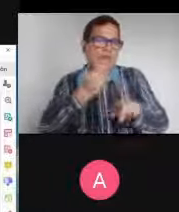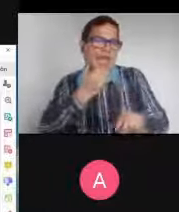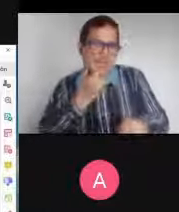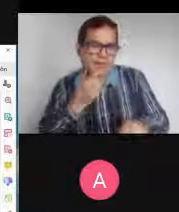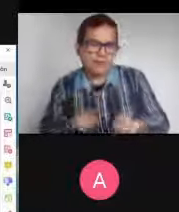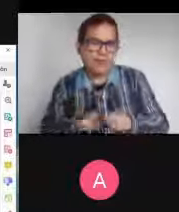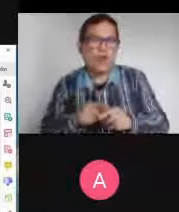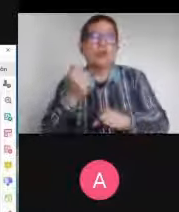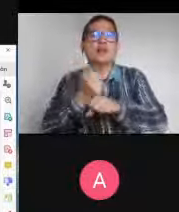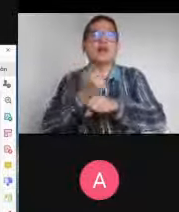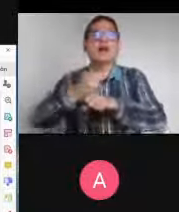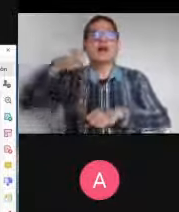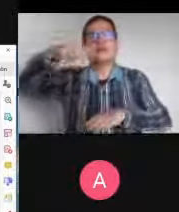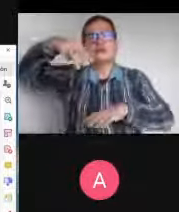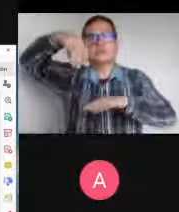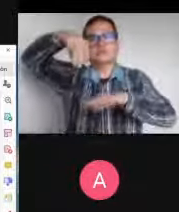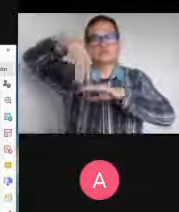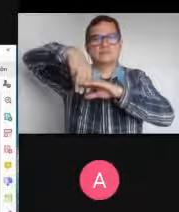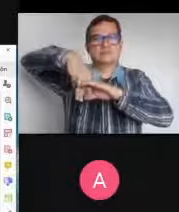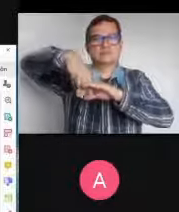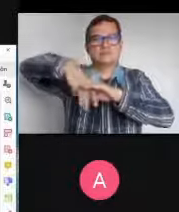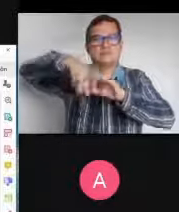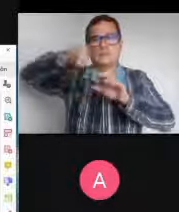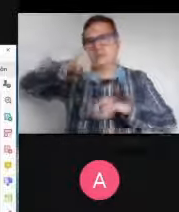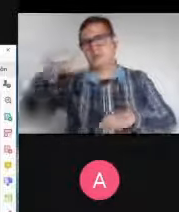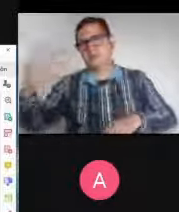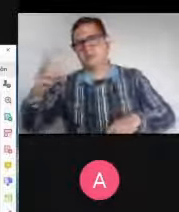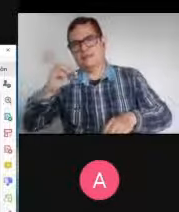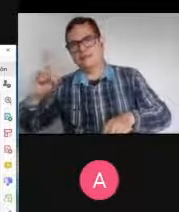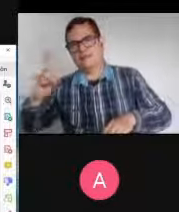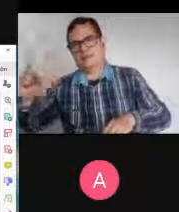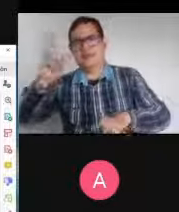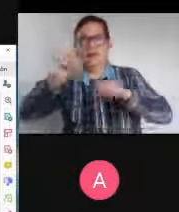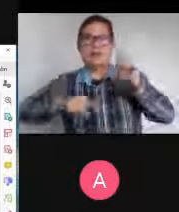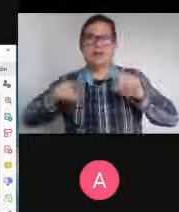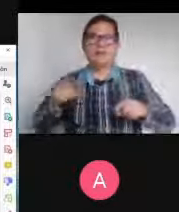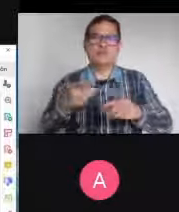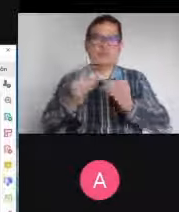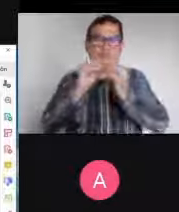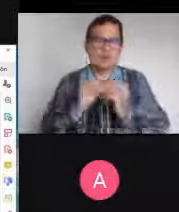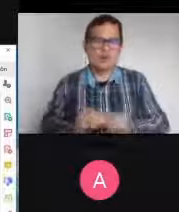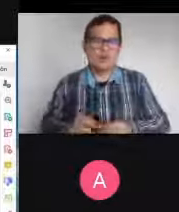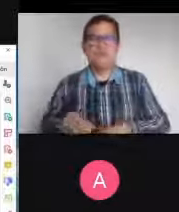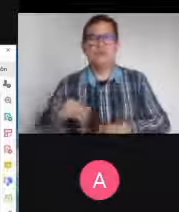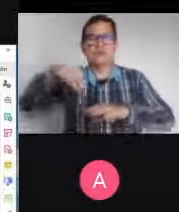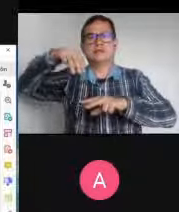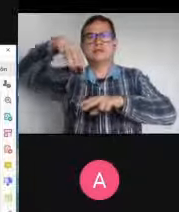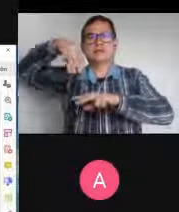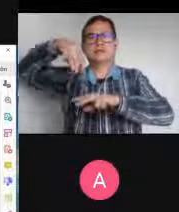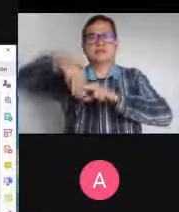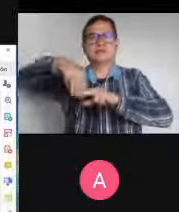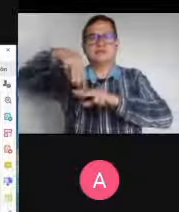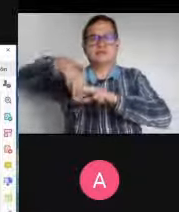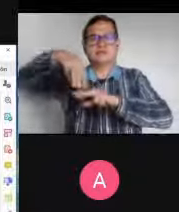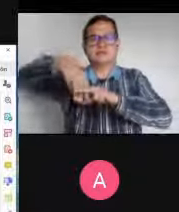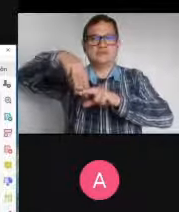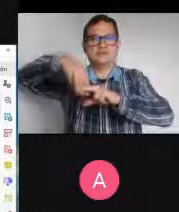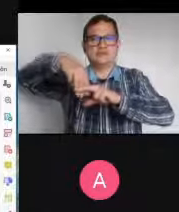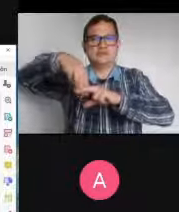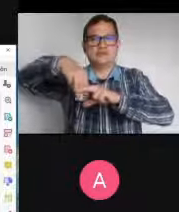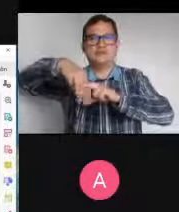un transistor. En la parte derecha vemos pues algunos tipos de transistores, como lo podemos ver